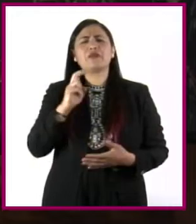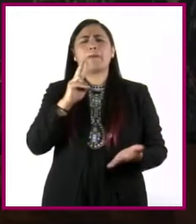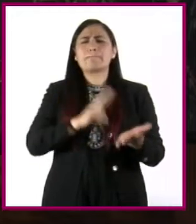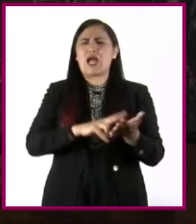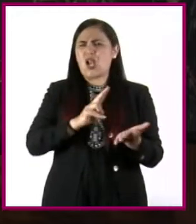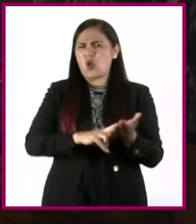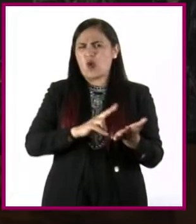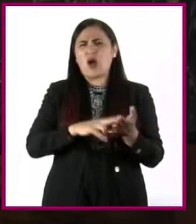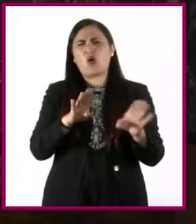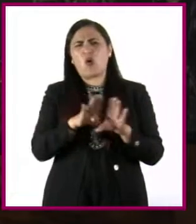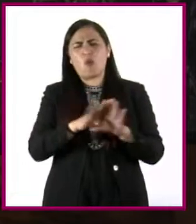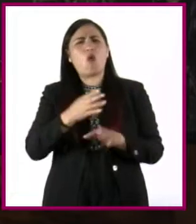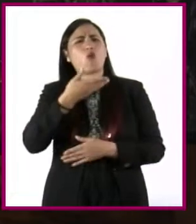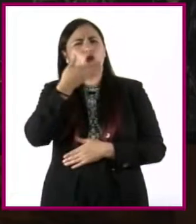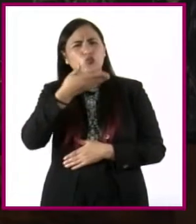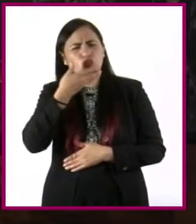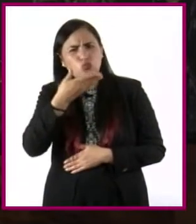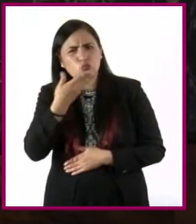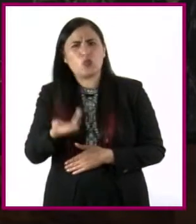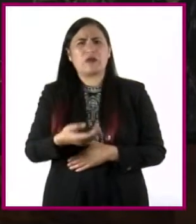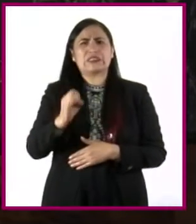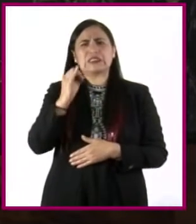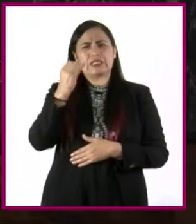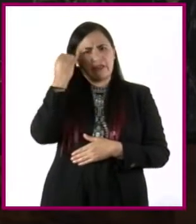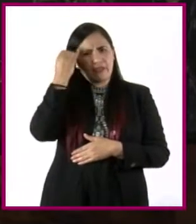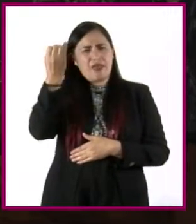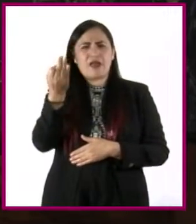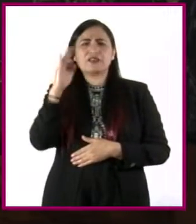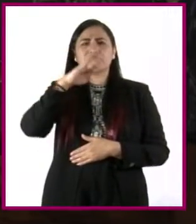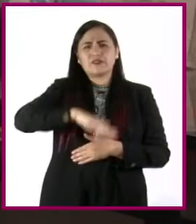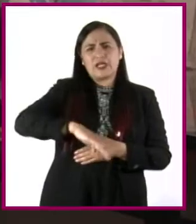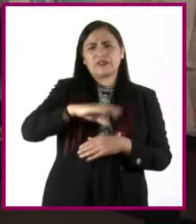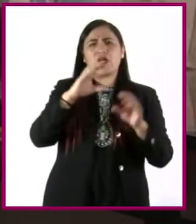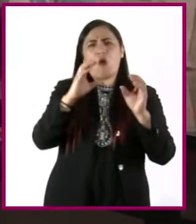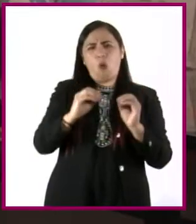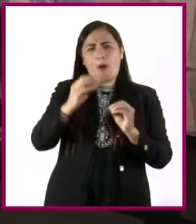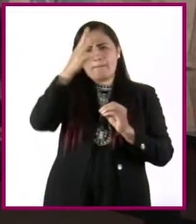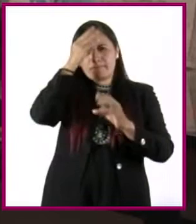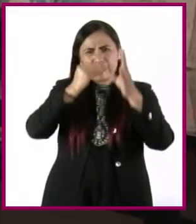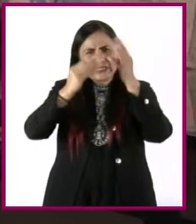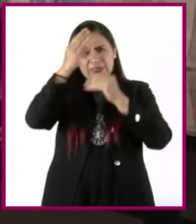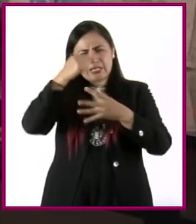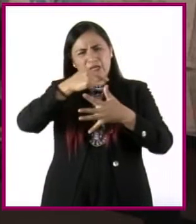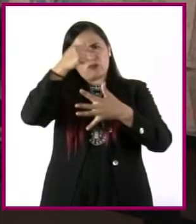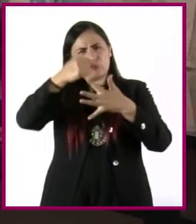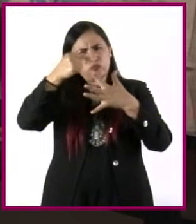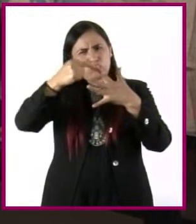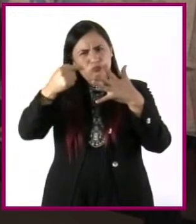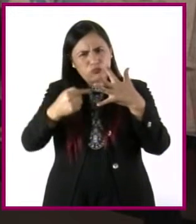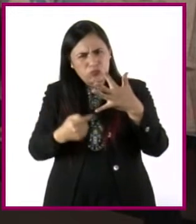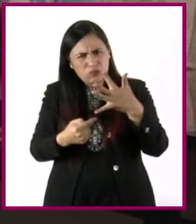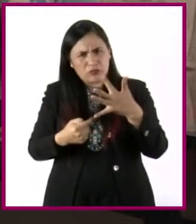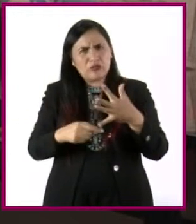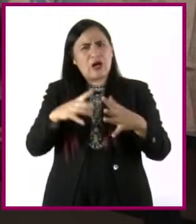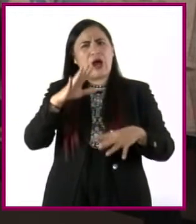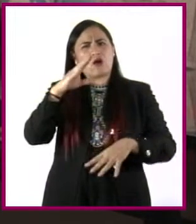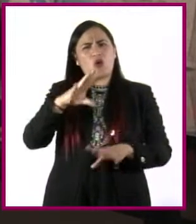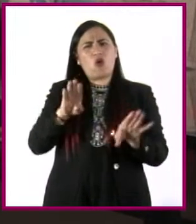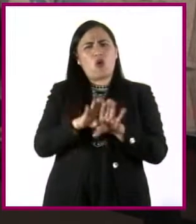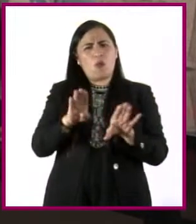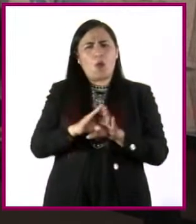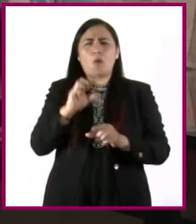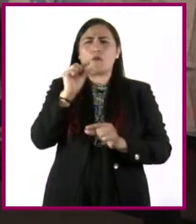costumbres, tradiciones, mitos y otros aprendizajes que se adquieren durante el proceso para conformar la